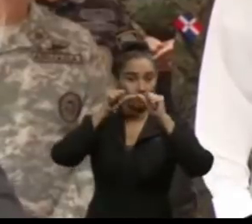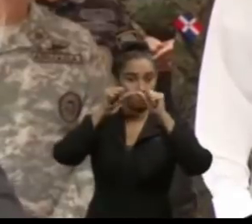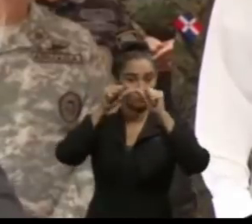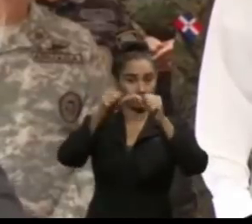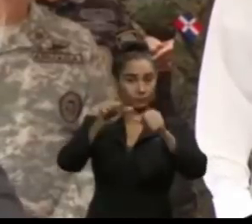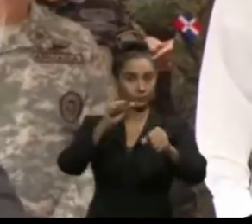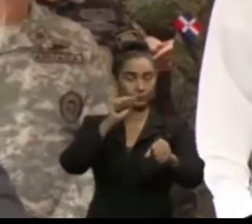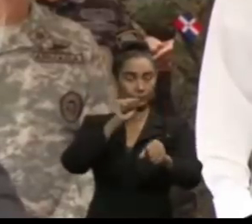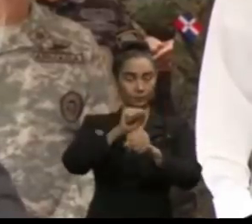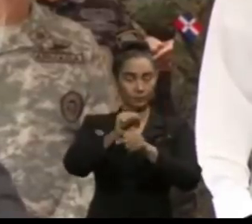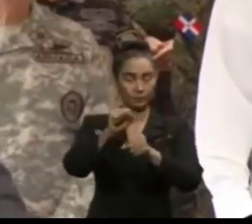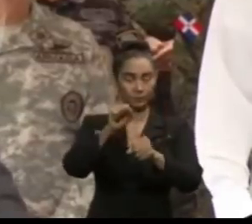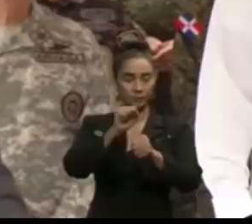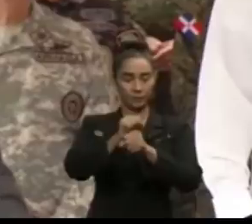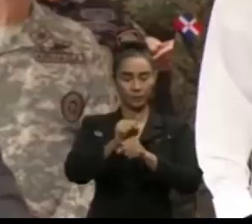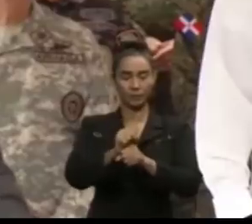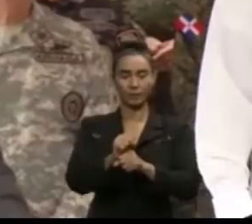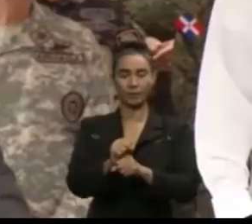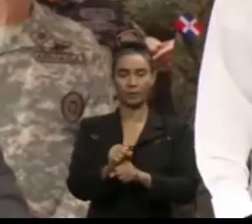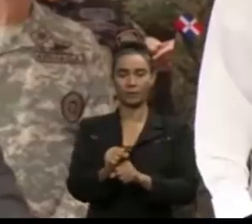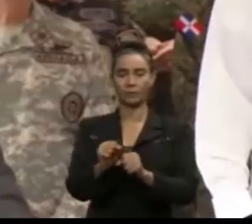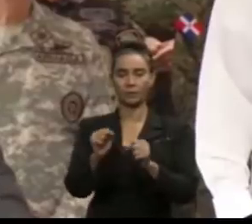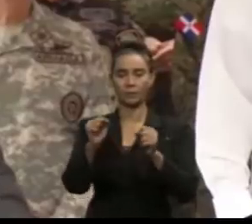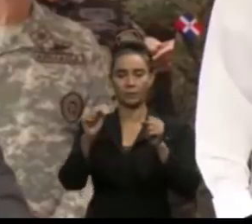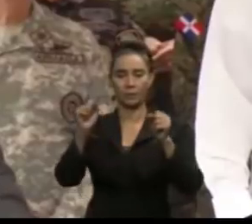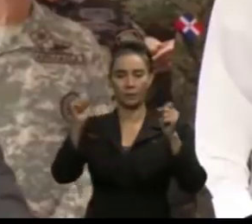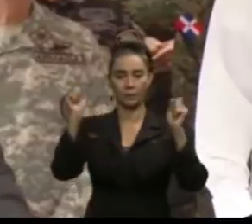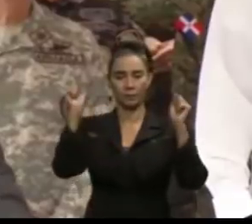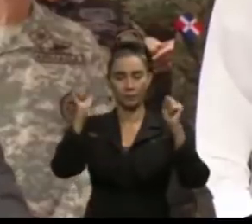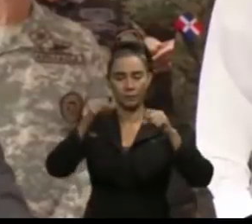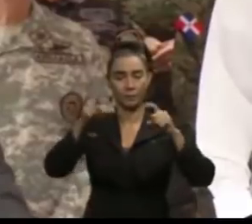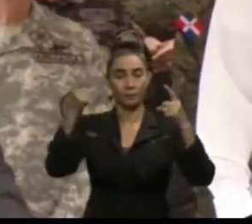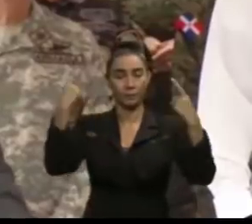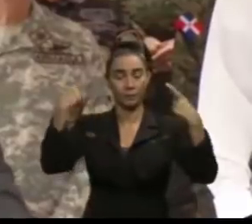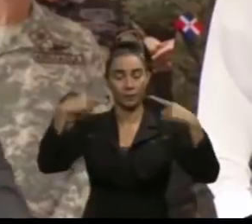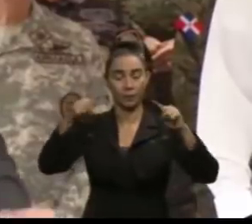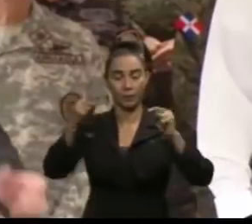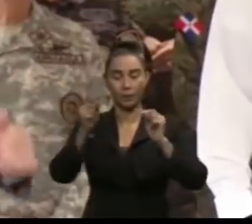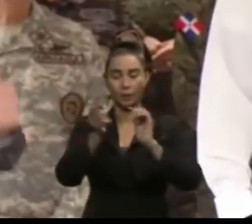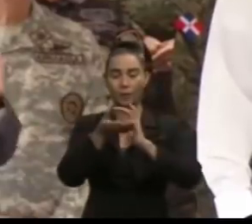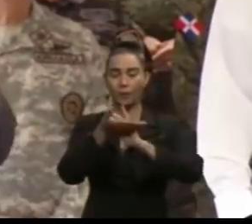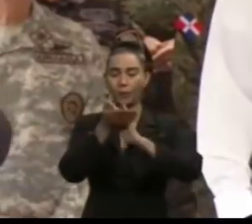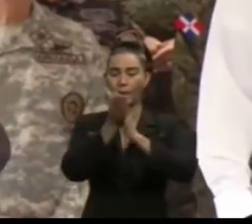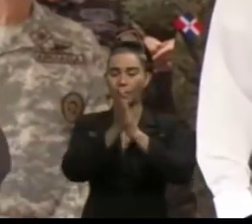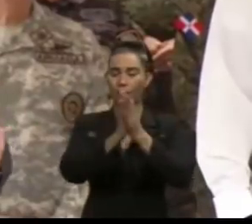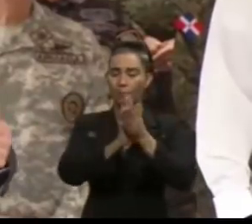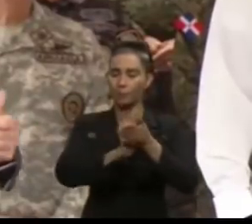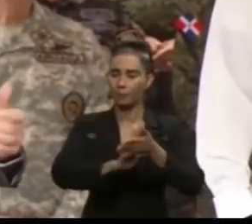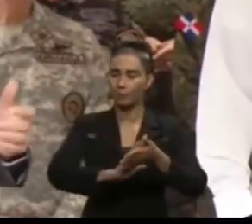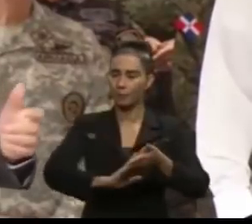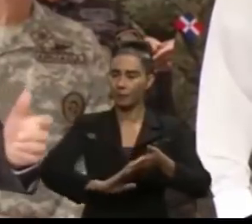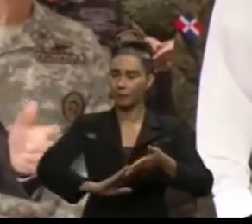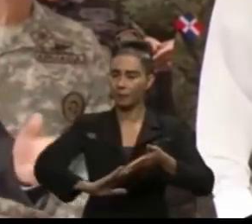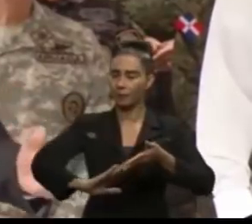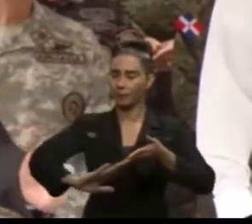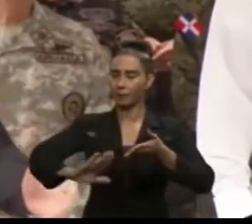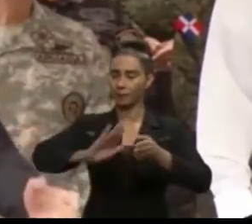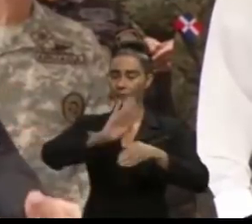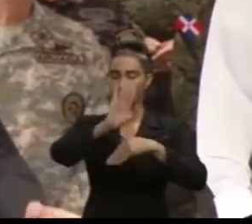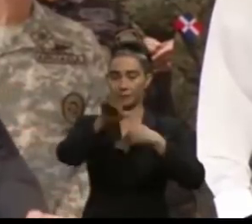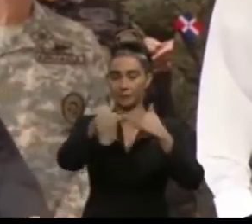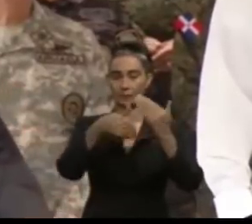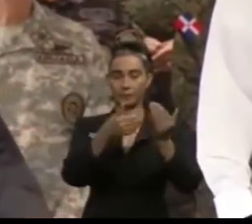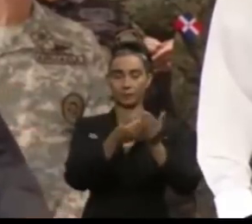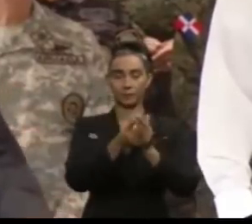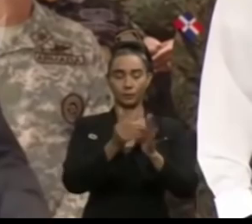la muerte de 2 presuntos delincuentes a manos de agentes policiales que repelieron una agresión a tiros en el ensanche Luperón